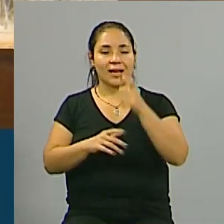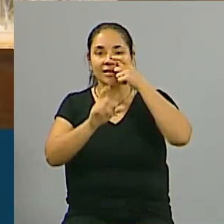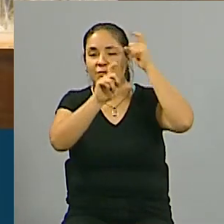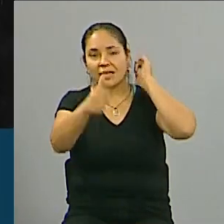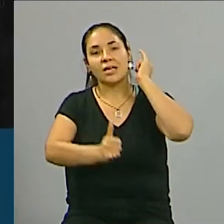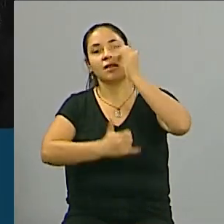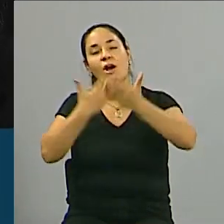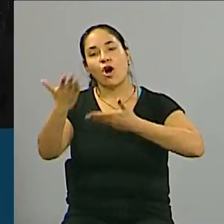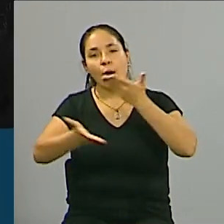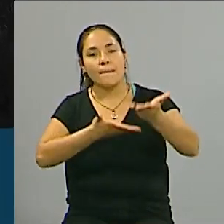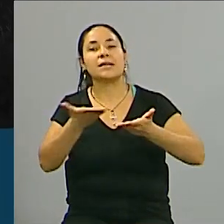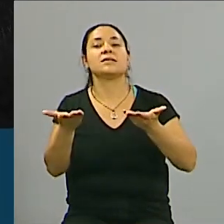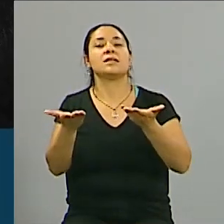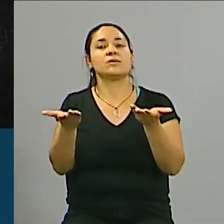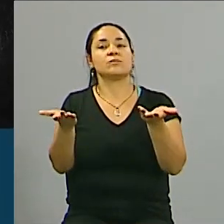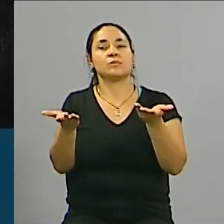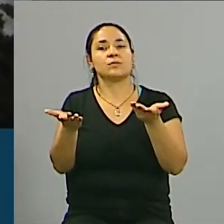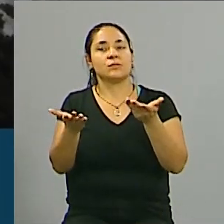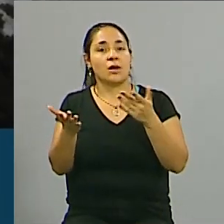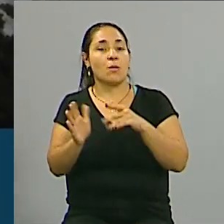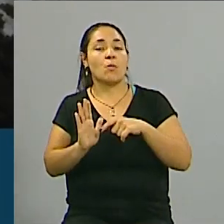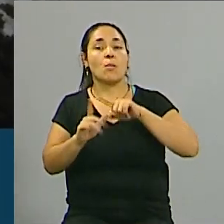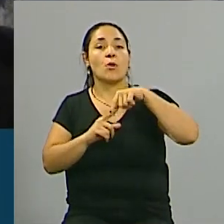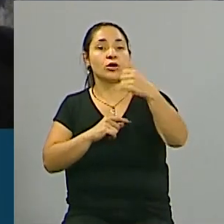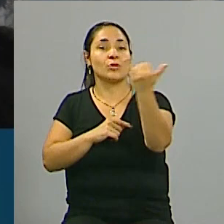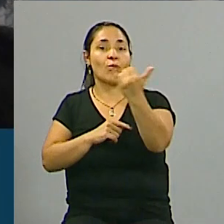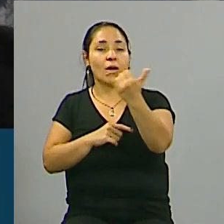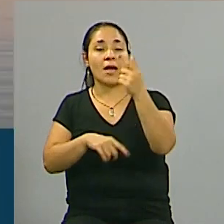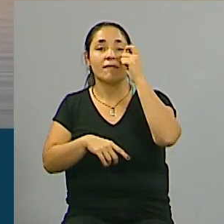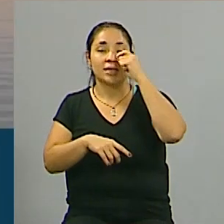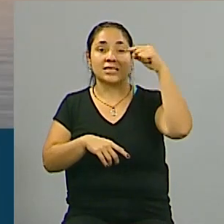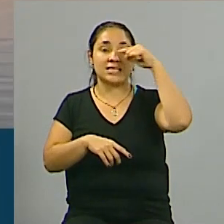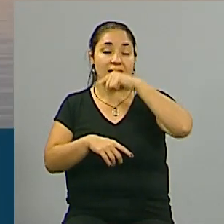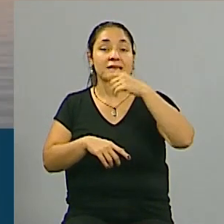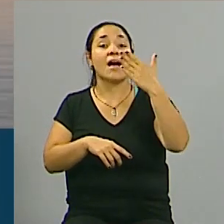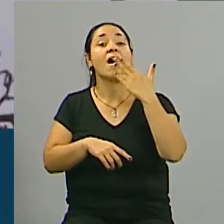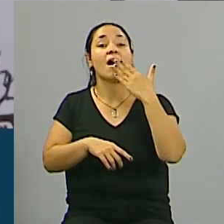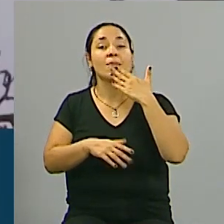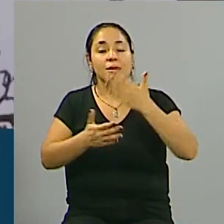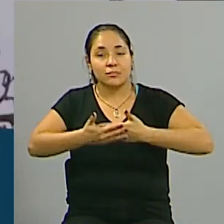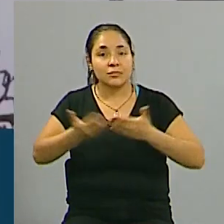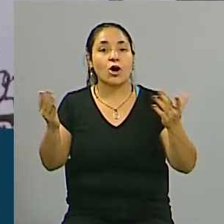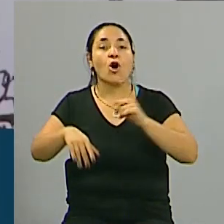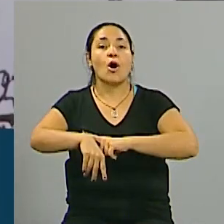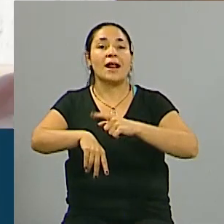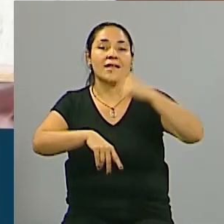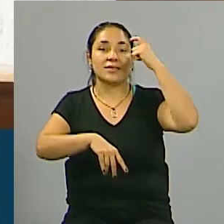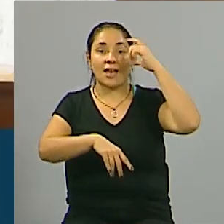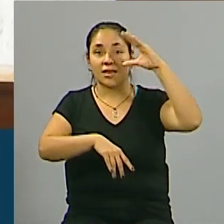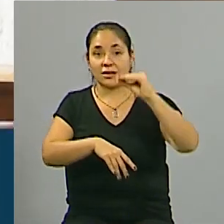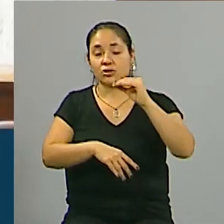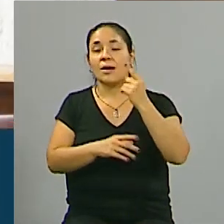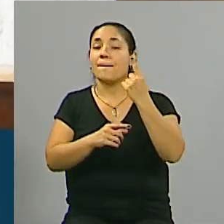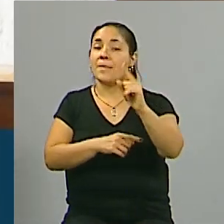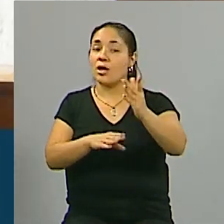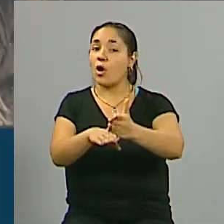en este documental que se estrena este próximo jueves 27 de abril, 22 horas. Pero previamente vamos a